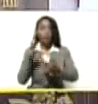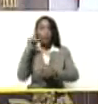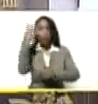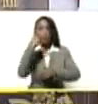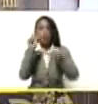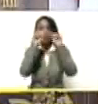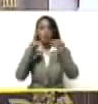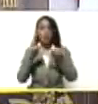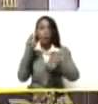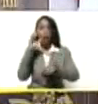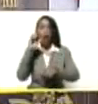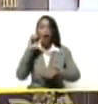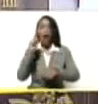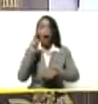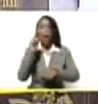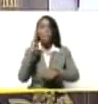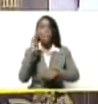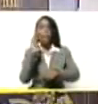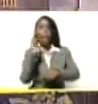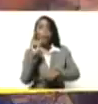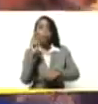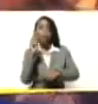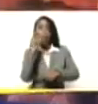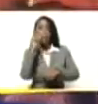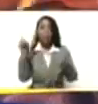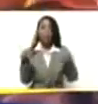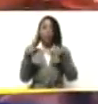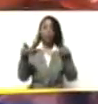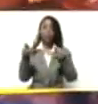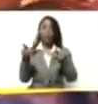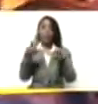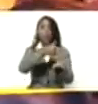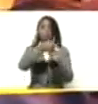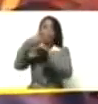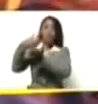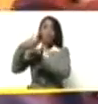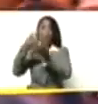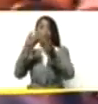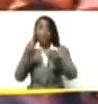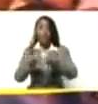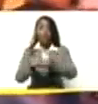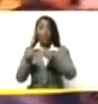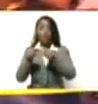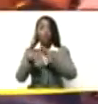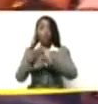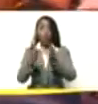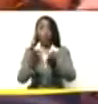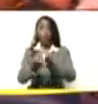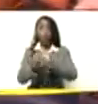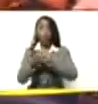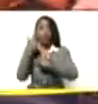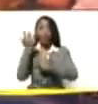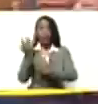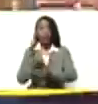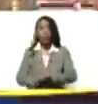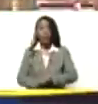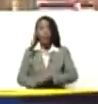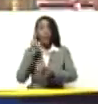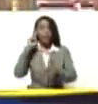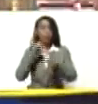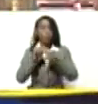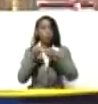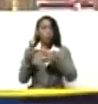antonio abreu el premio guinness con la opción de romper